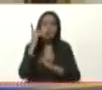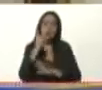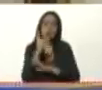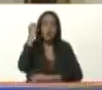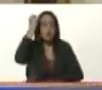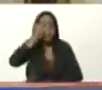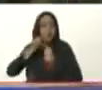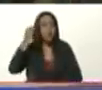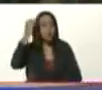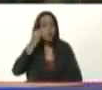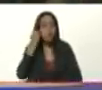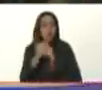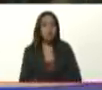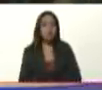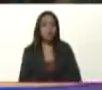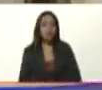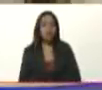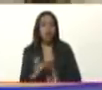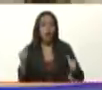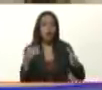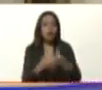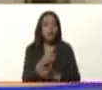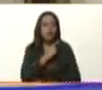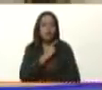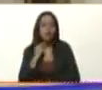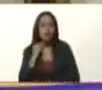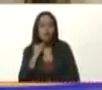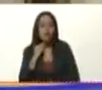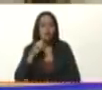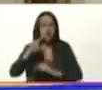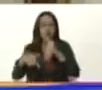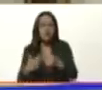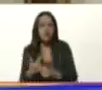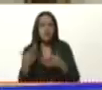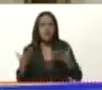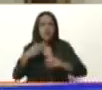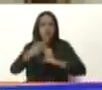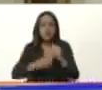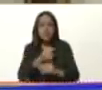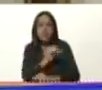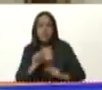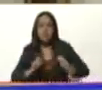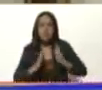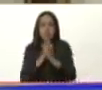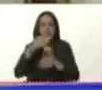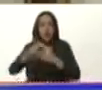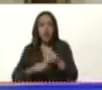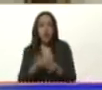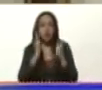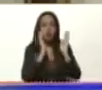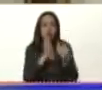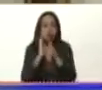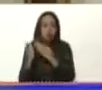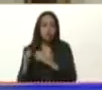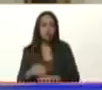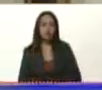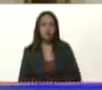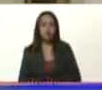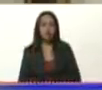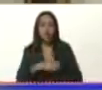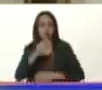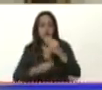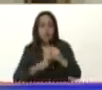hay que pensar el concilio ecuménico, hay que pensar qué va a pasar con la Semana Santa, cómo lo vamos a administrar. Por eso vamos a hacer